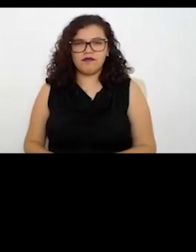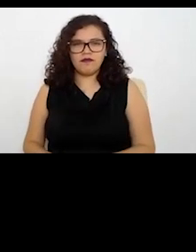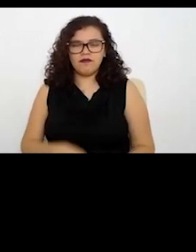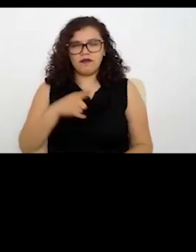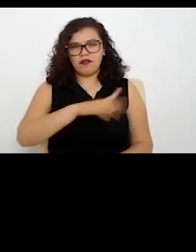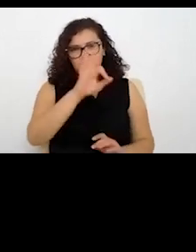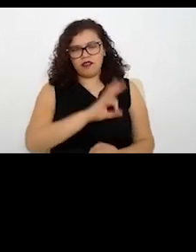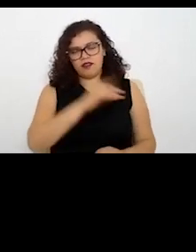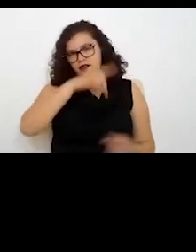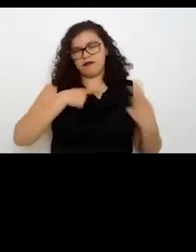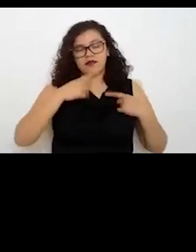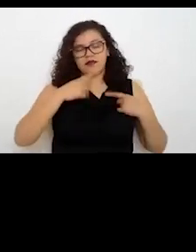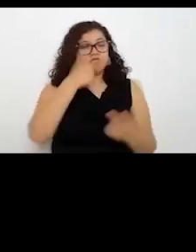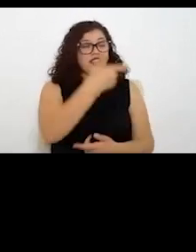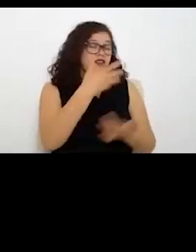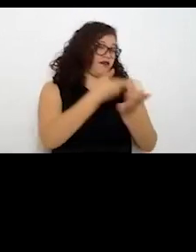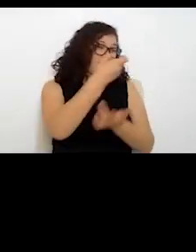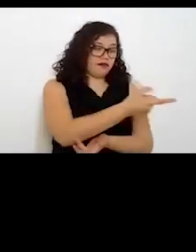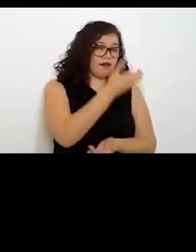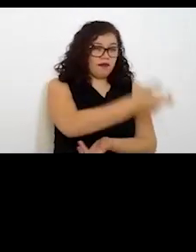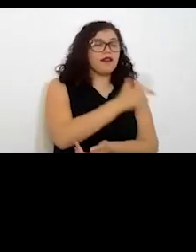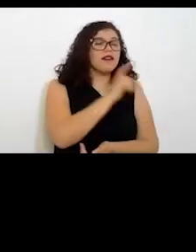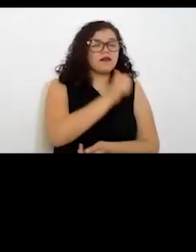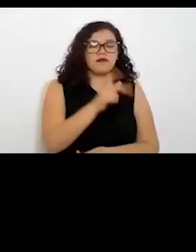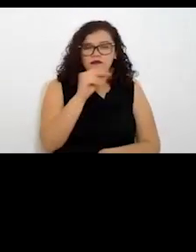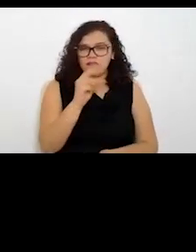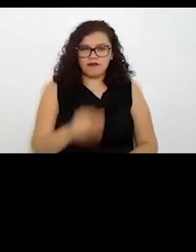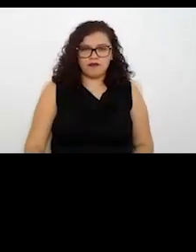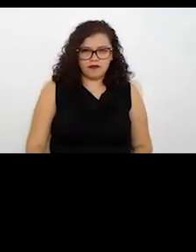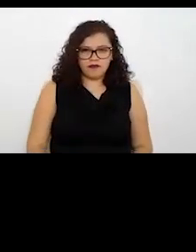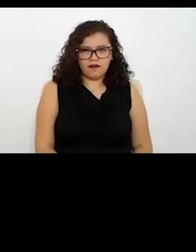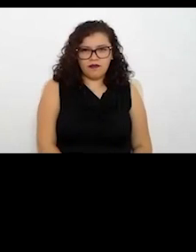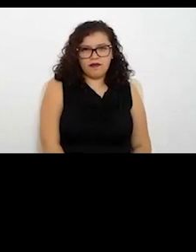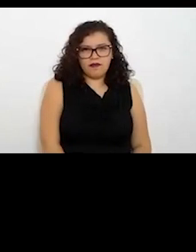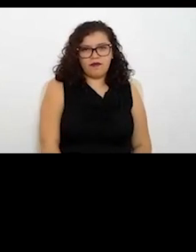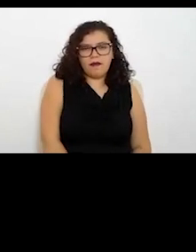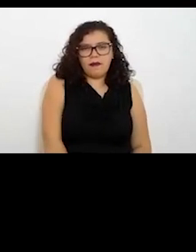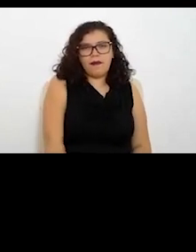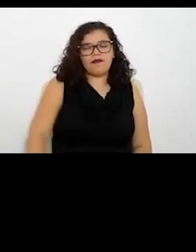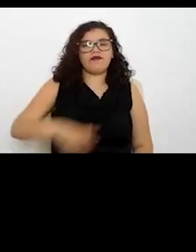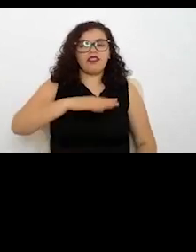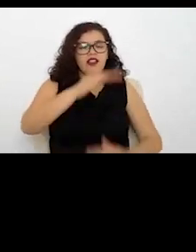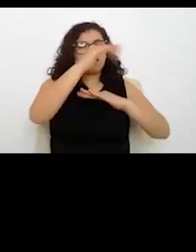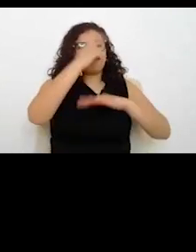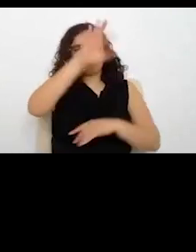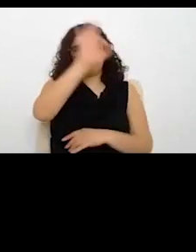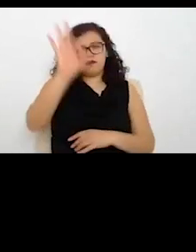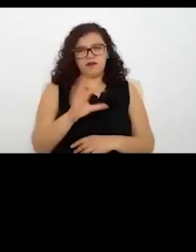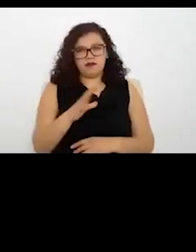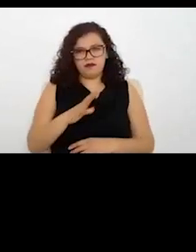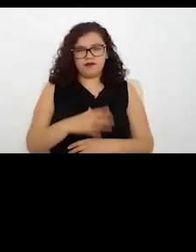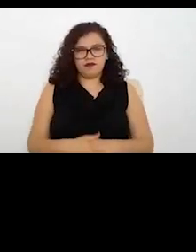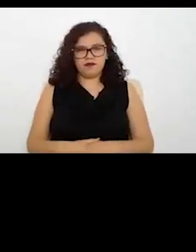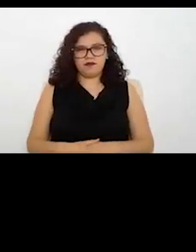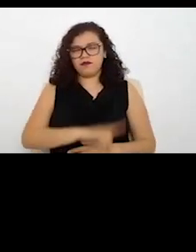el trabajador no reciba una retribución. Tiene un límite para que sea de manera porcentual y de ese porcentaje no se puede exceder